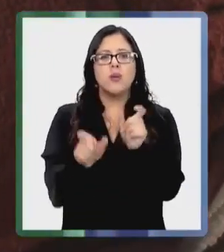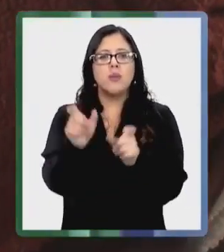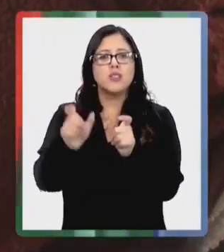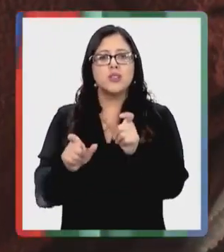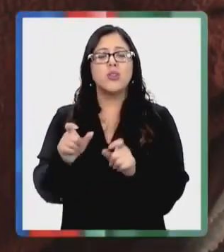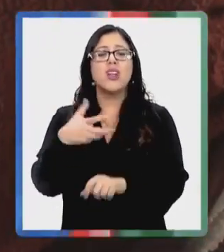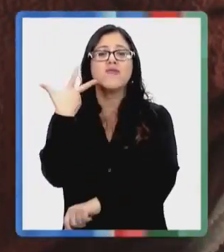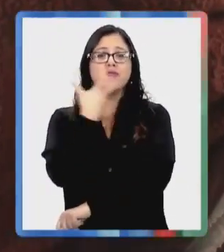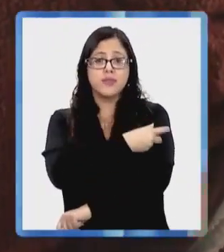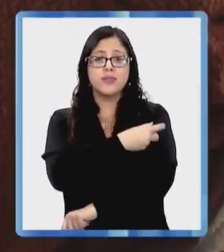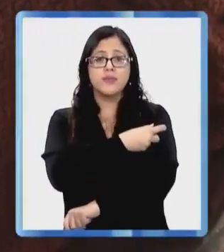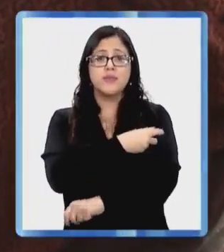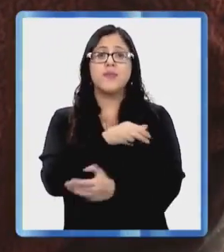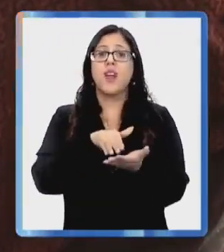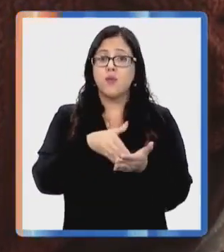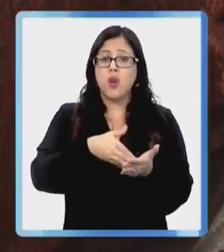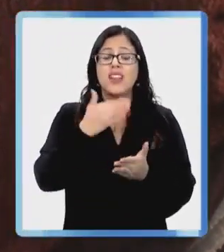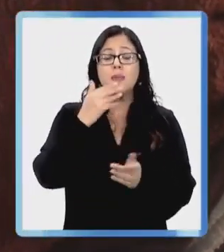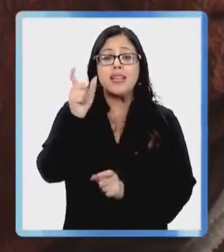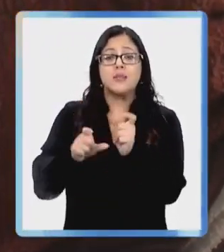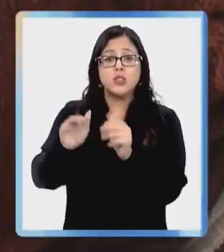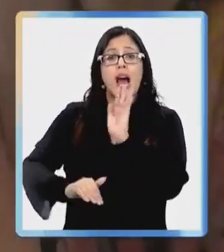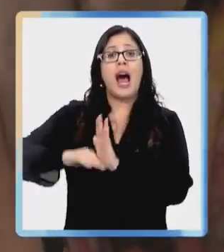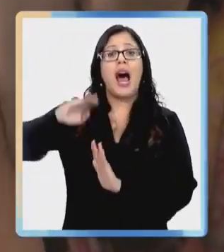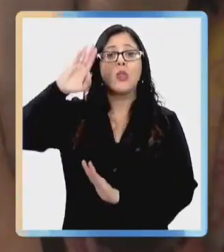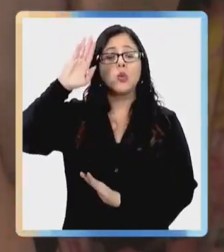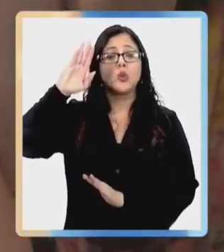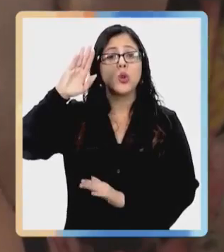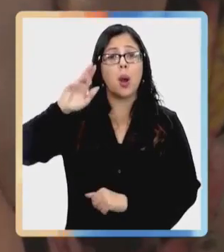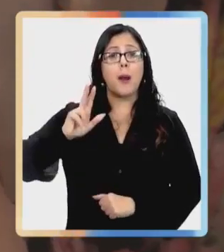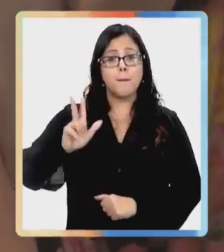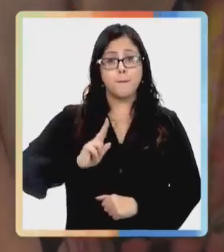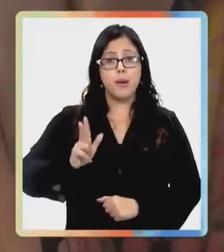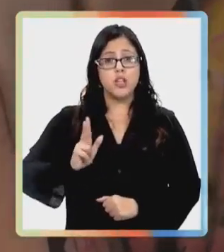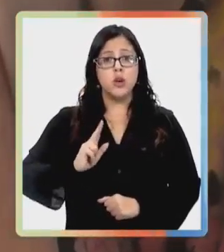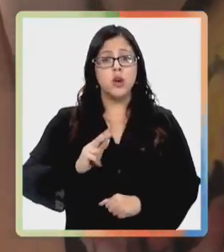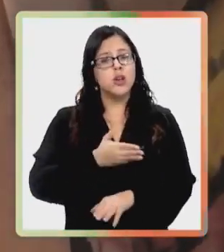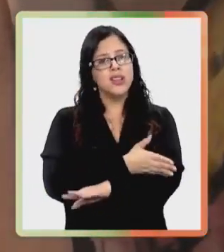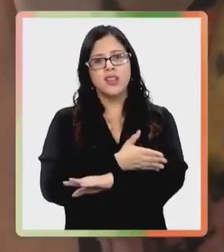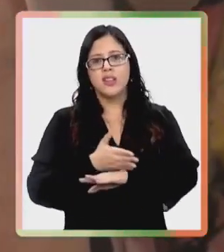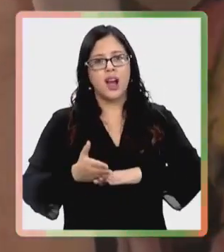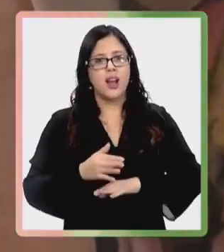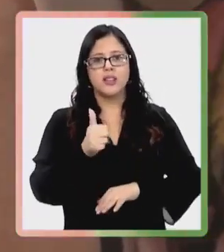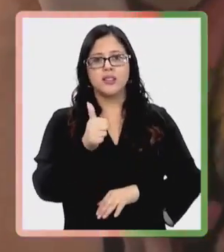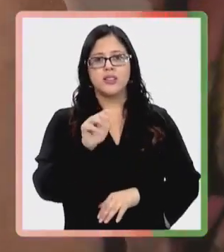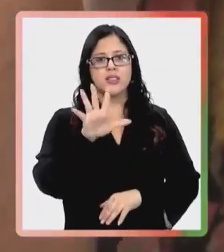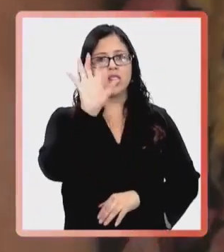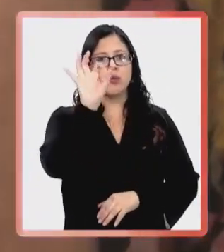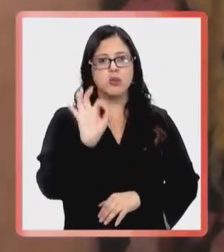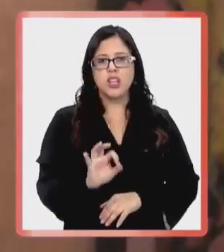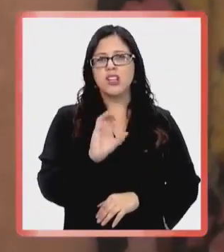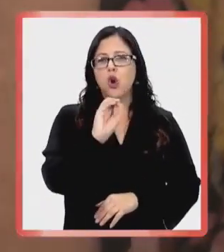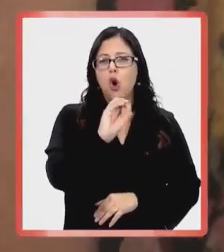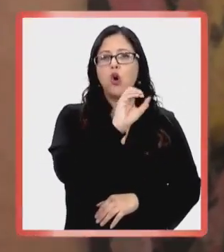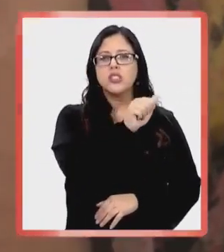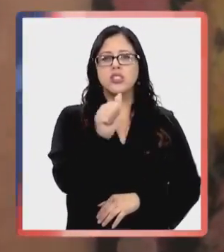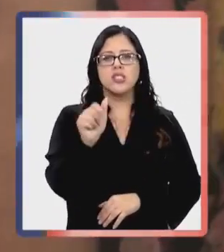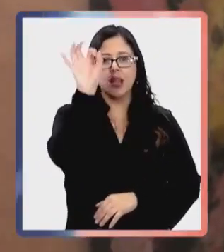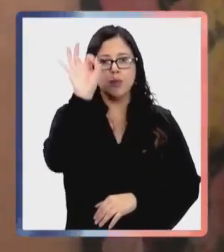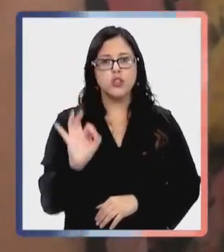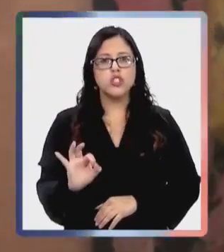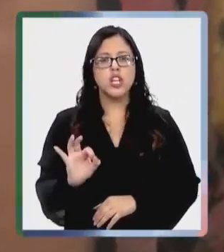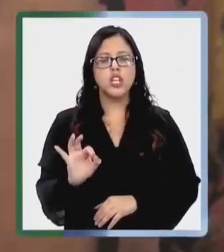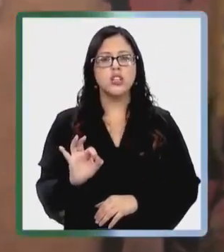población susceptible, y en adultos mayores también estamos atrasados, estamos en el